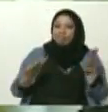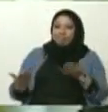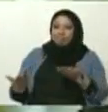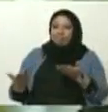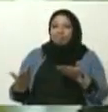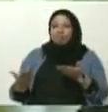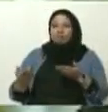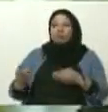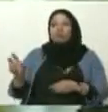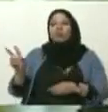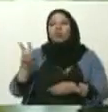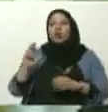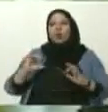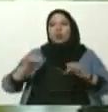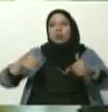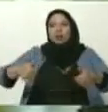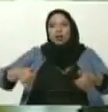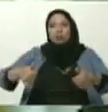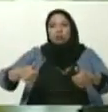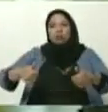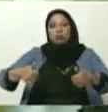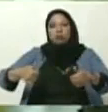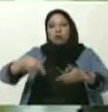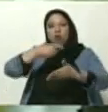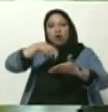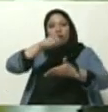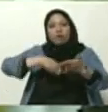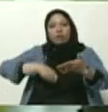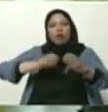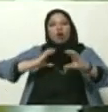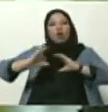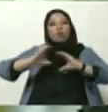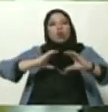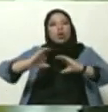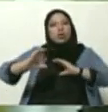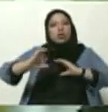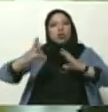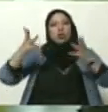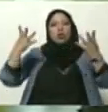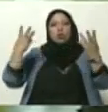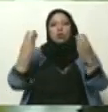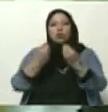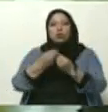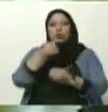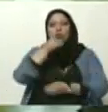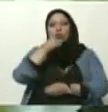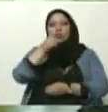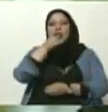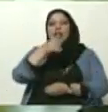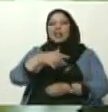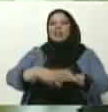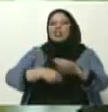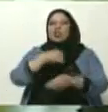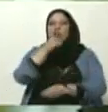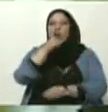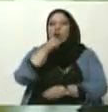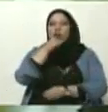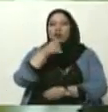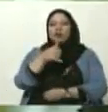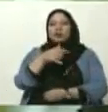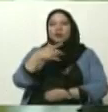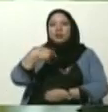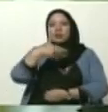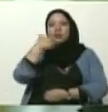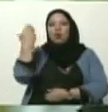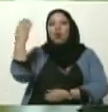De inmediato damos inicio a la firma del comunicado oficial conjunto emitido por las delegaciones del Gobierno de la